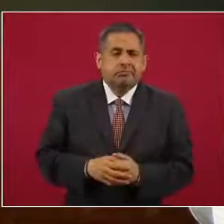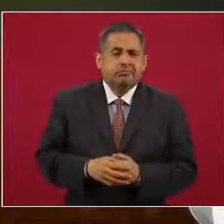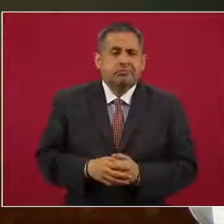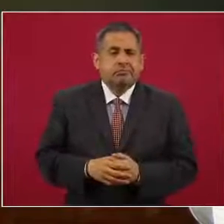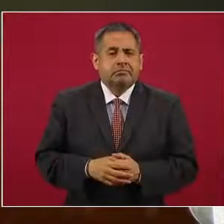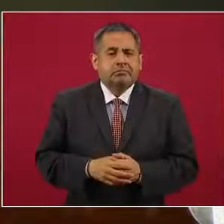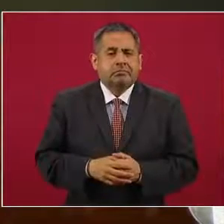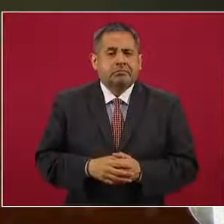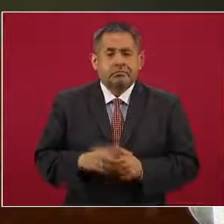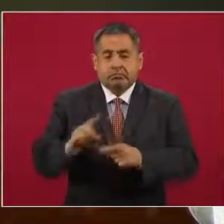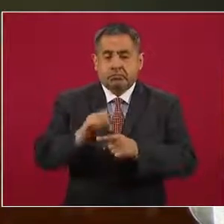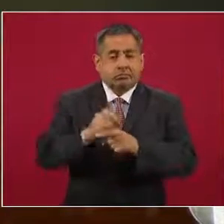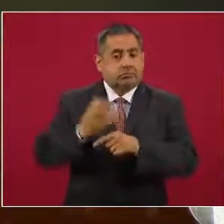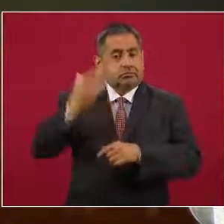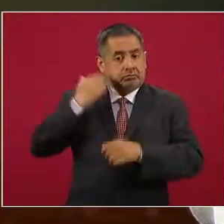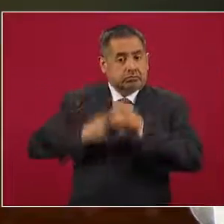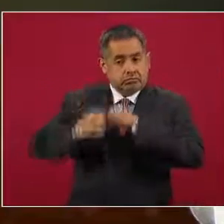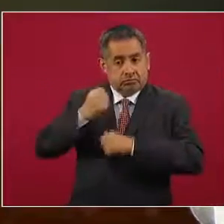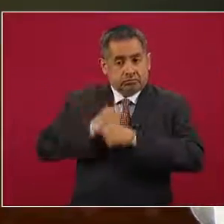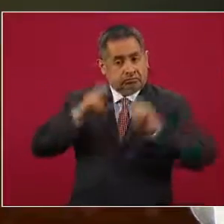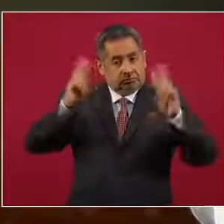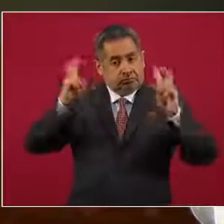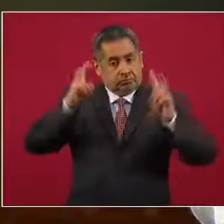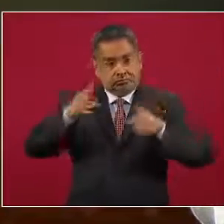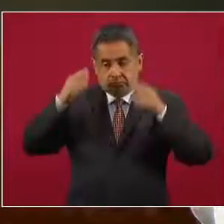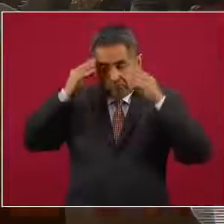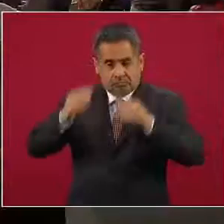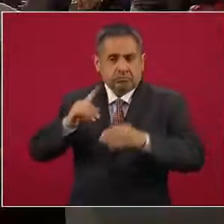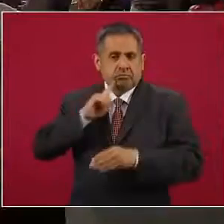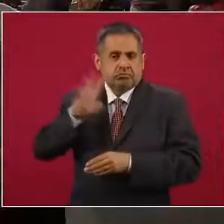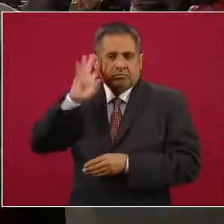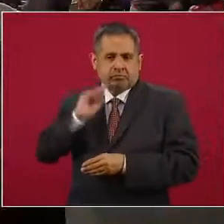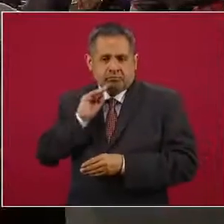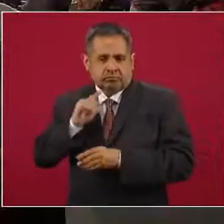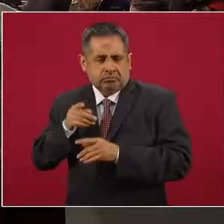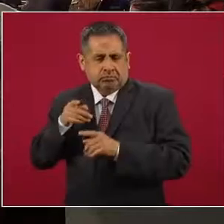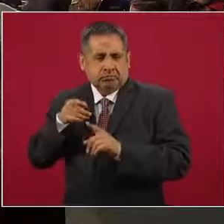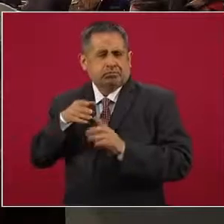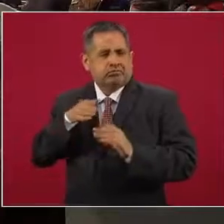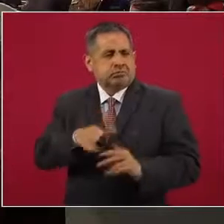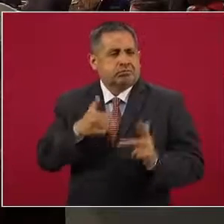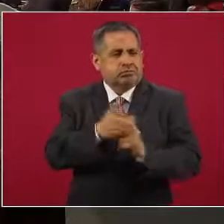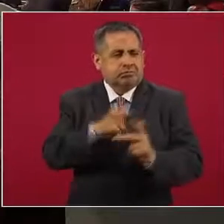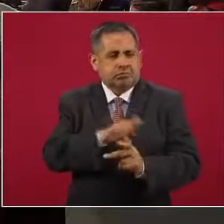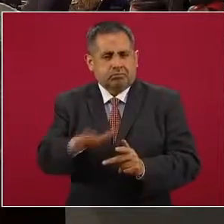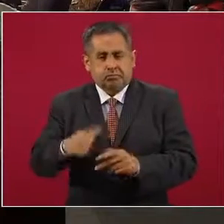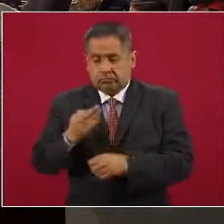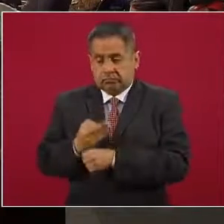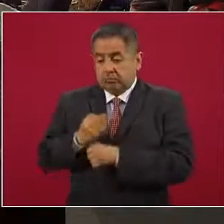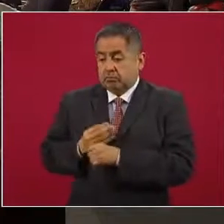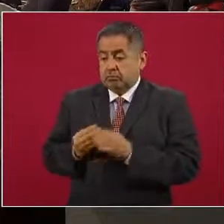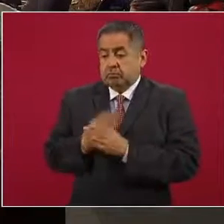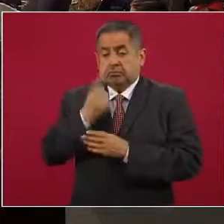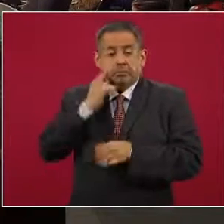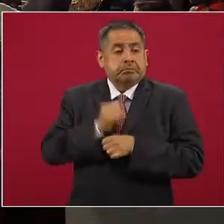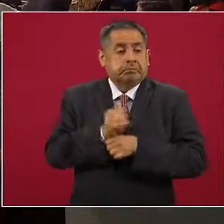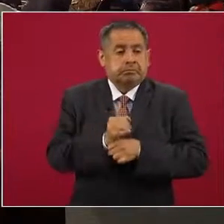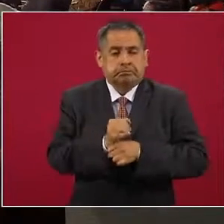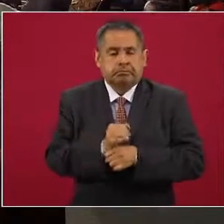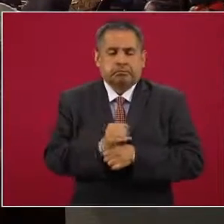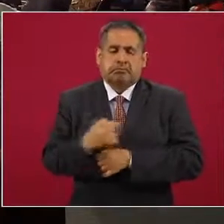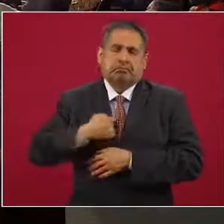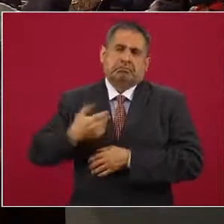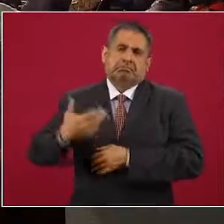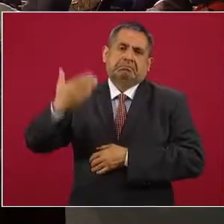Desde hace unos años nos dedicamos al tema del feminicidio, no, esto no es nuevo para nosotros. Y creemos que